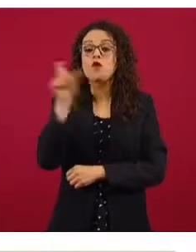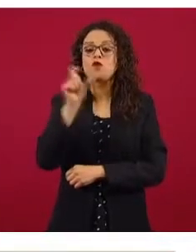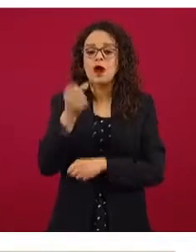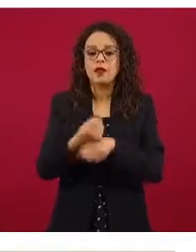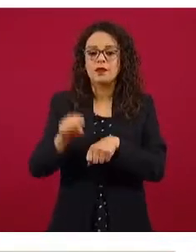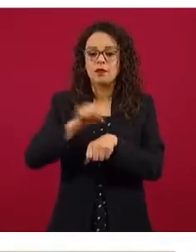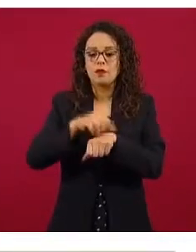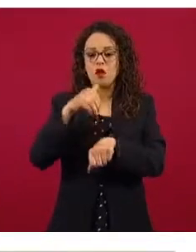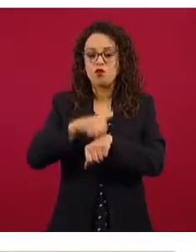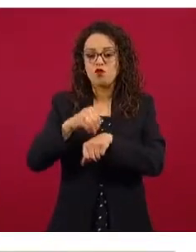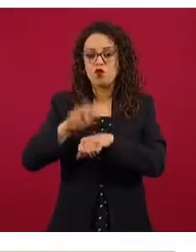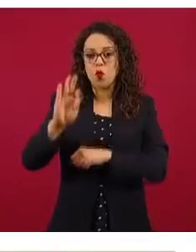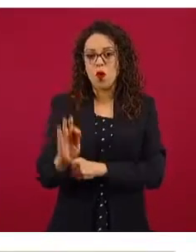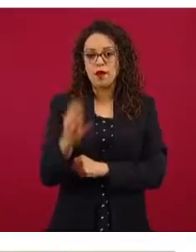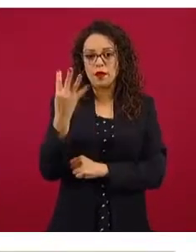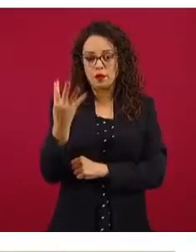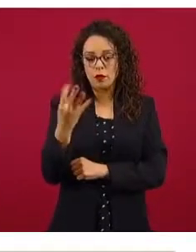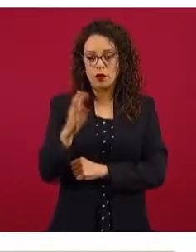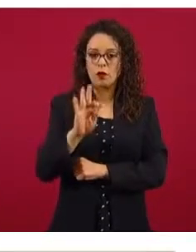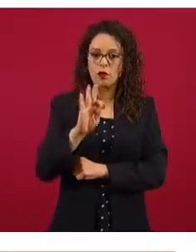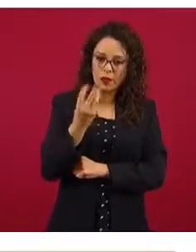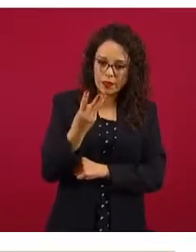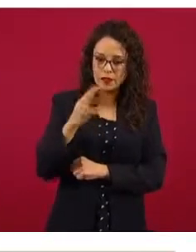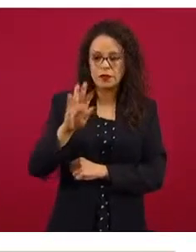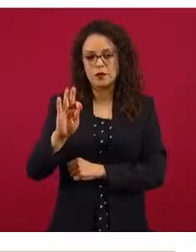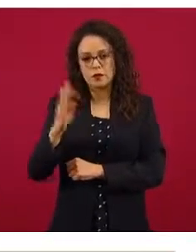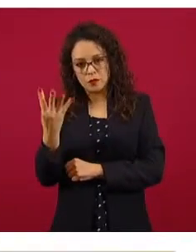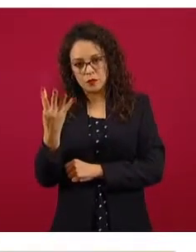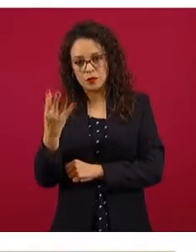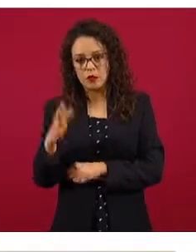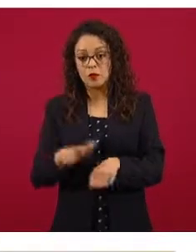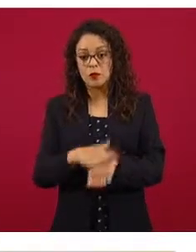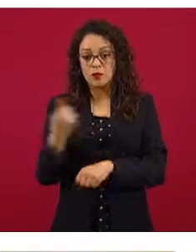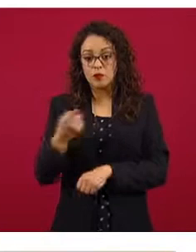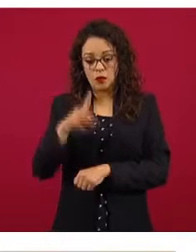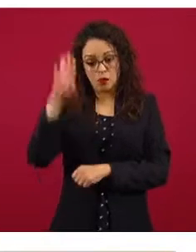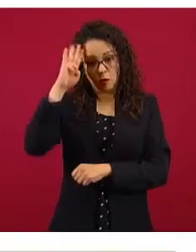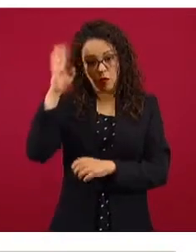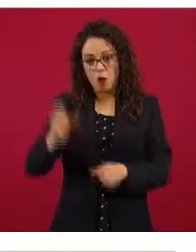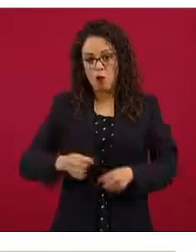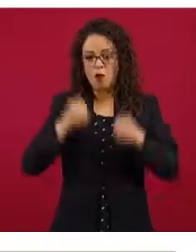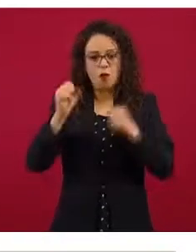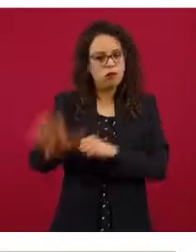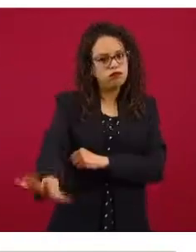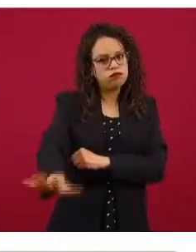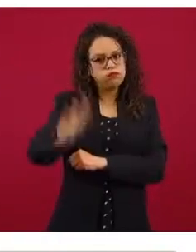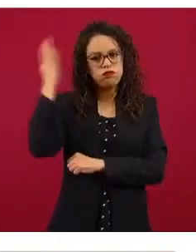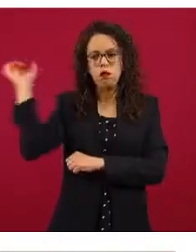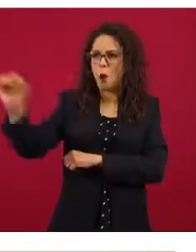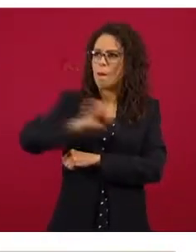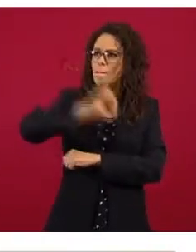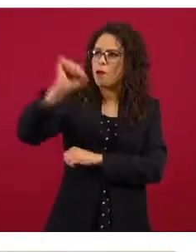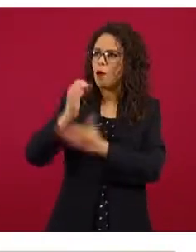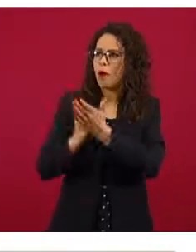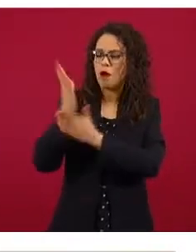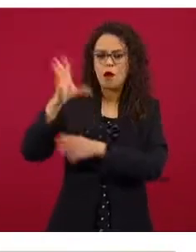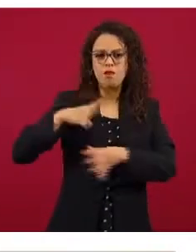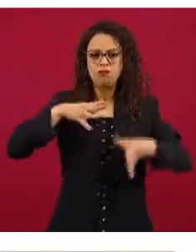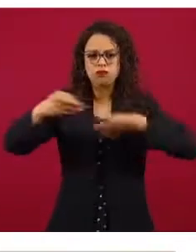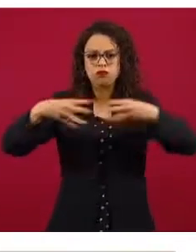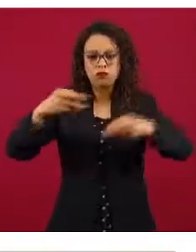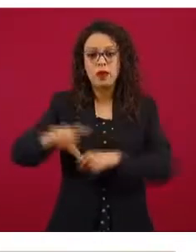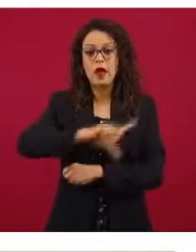43 y 44 del año, porque tuvimos este incremento muy rápido, pero posteriormente, después de